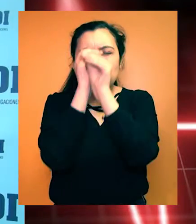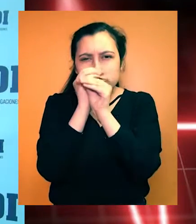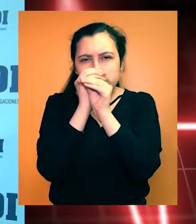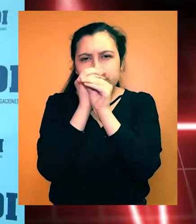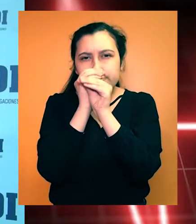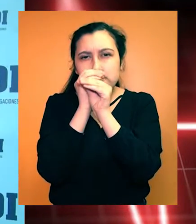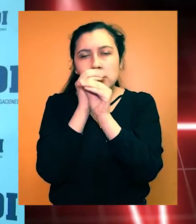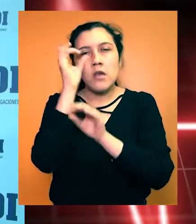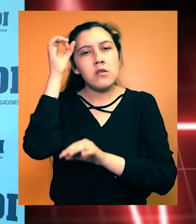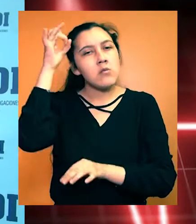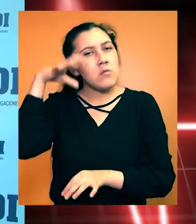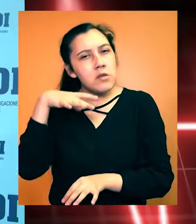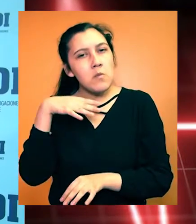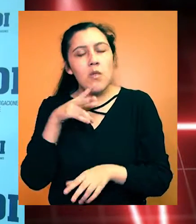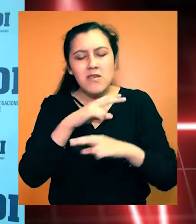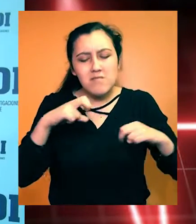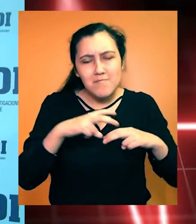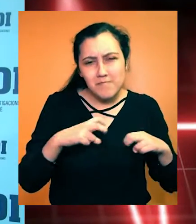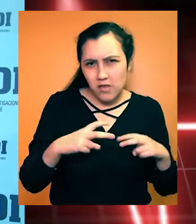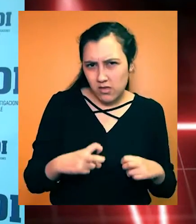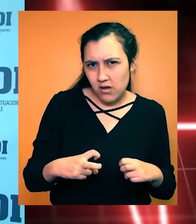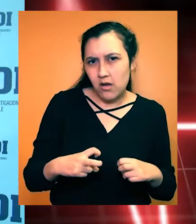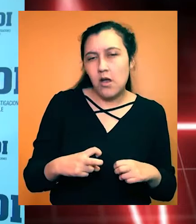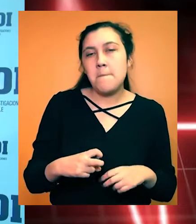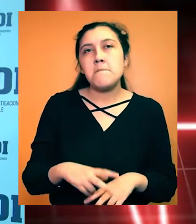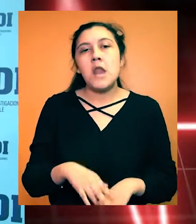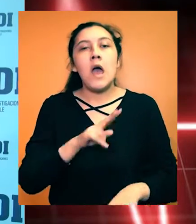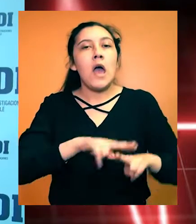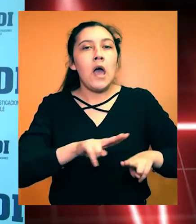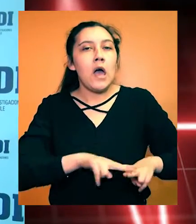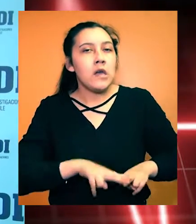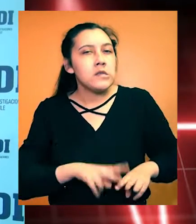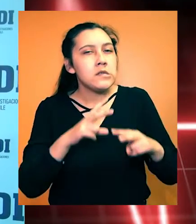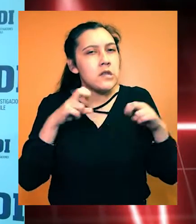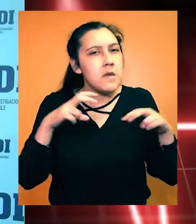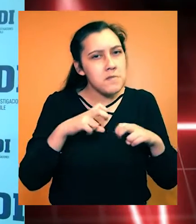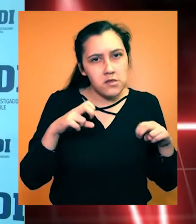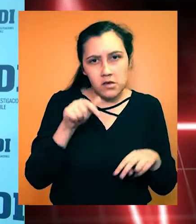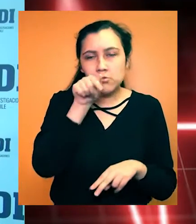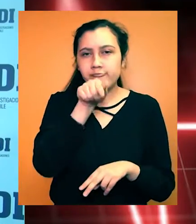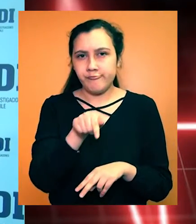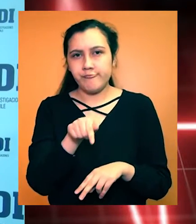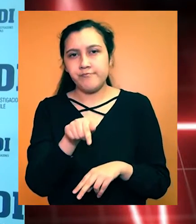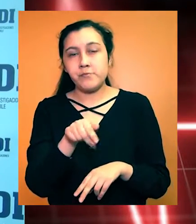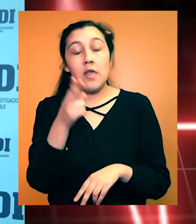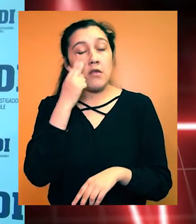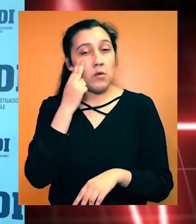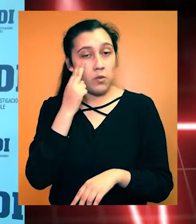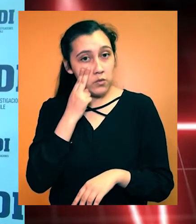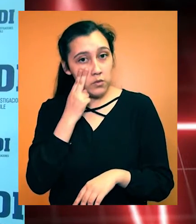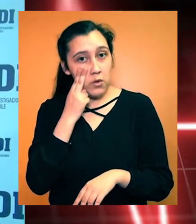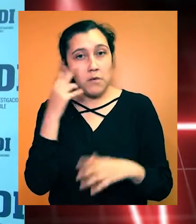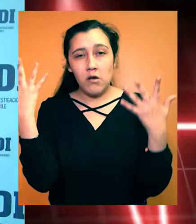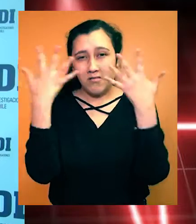orden de investigar verbal por parte de la Fiscalía de Puerto Montt para realizar diligencias respecto a este hecho que se dio a conocer a través de las